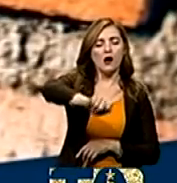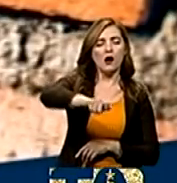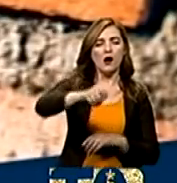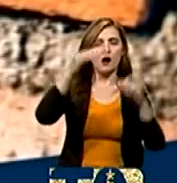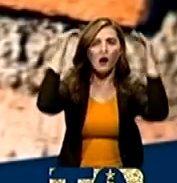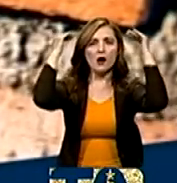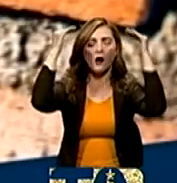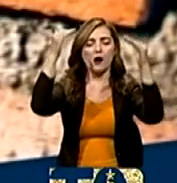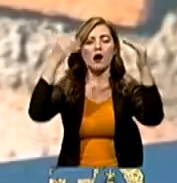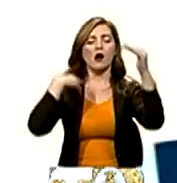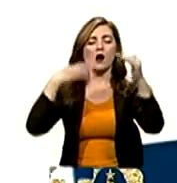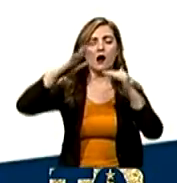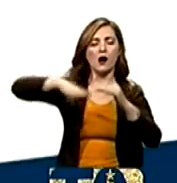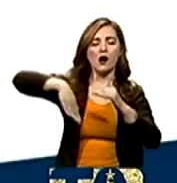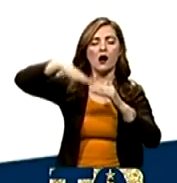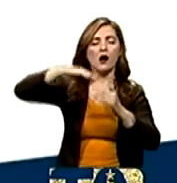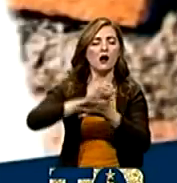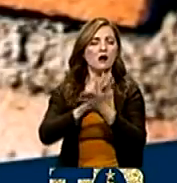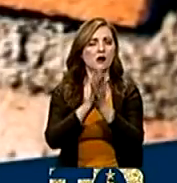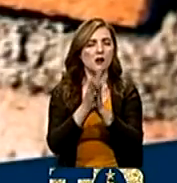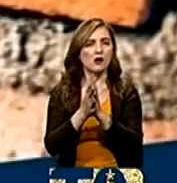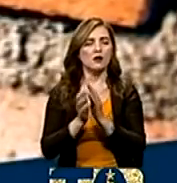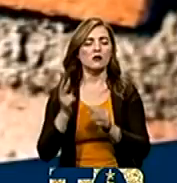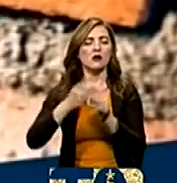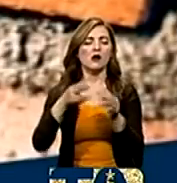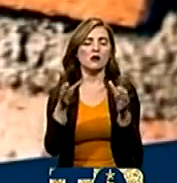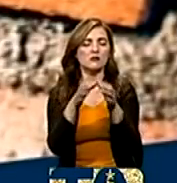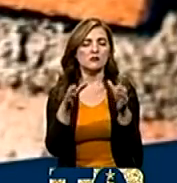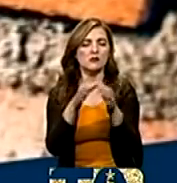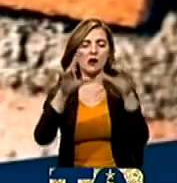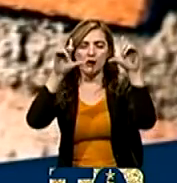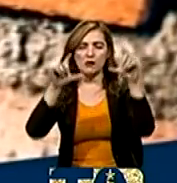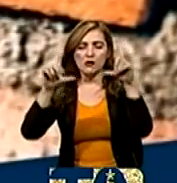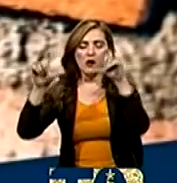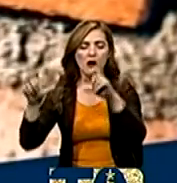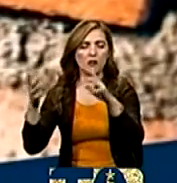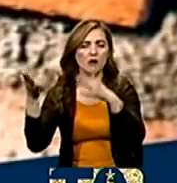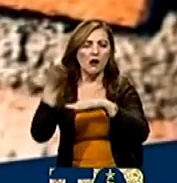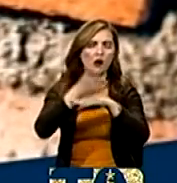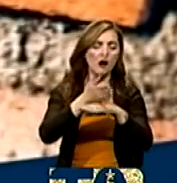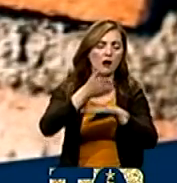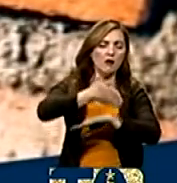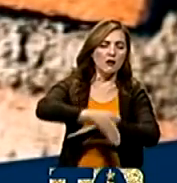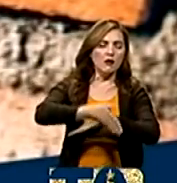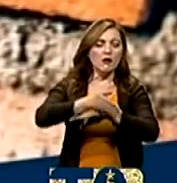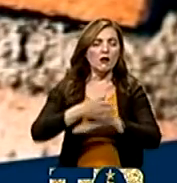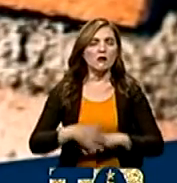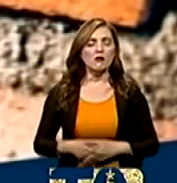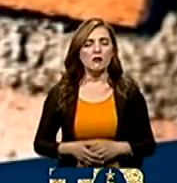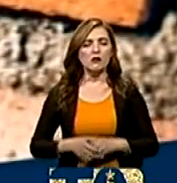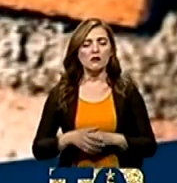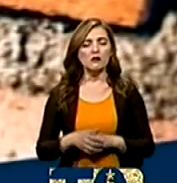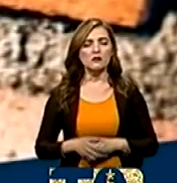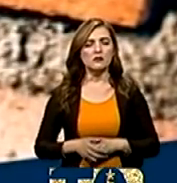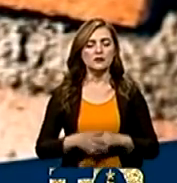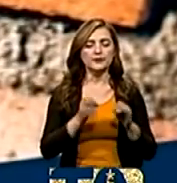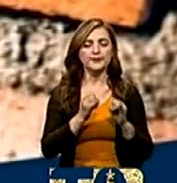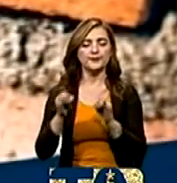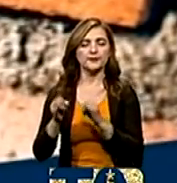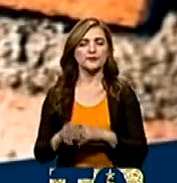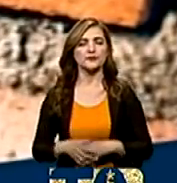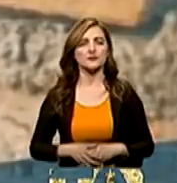sin pintar. Incluso no se presentaron las certificaciones fotográficas del antes y después de la intervención en cada una